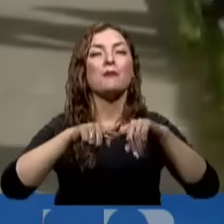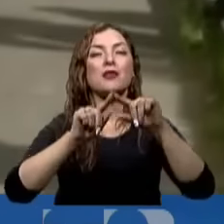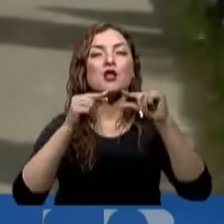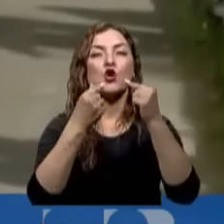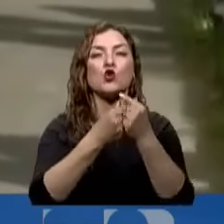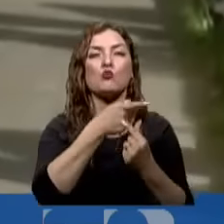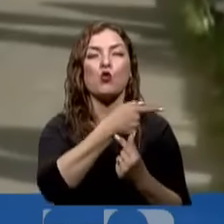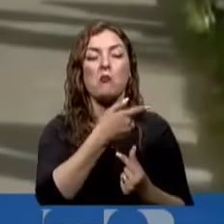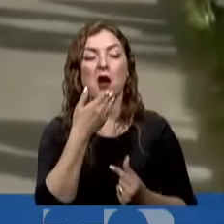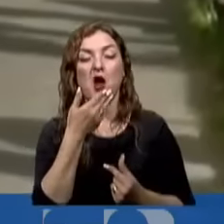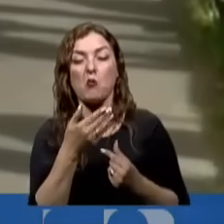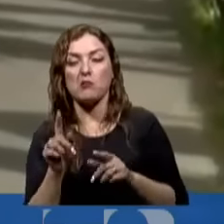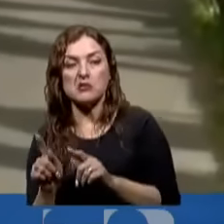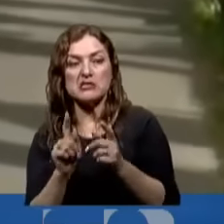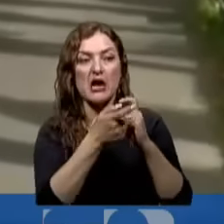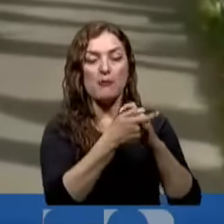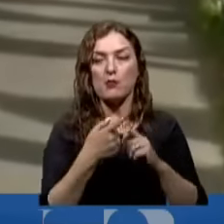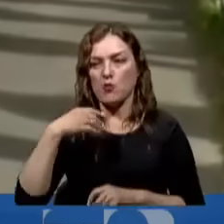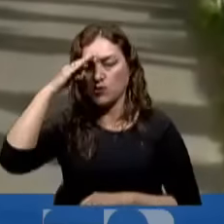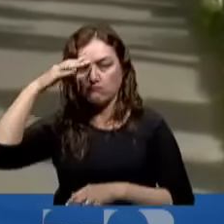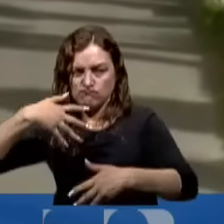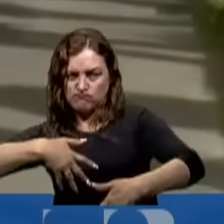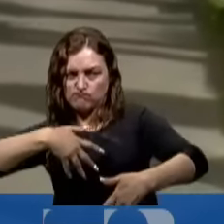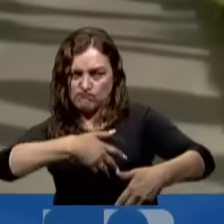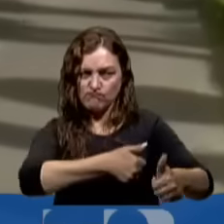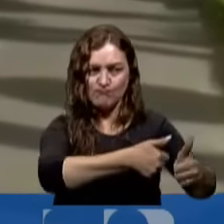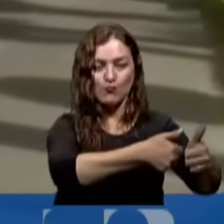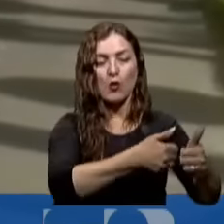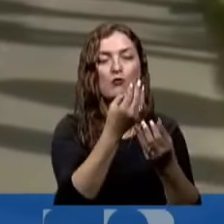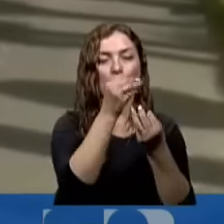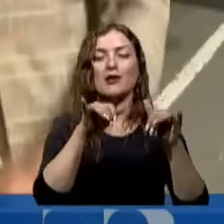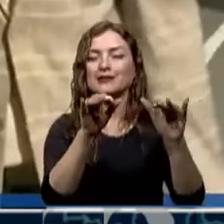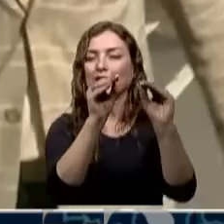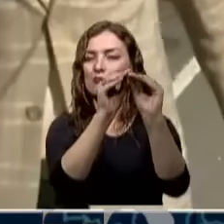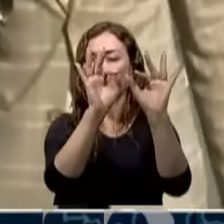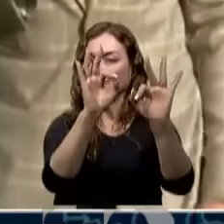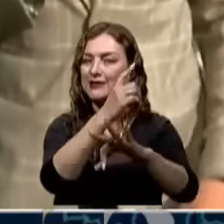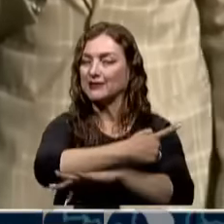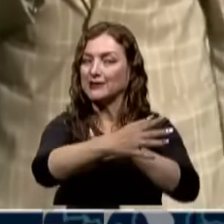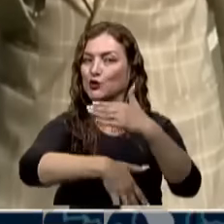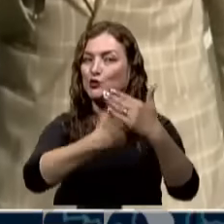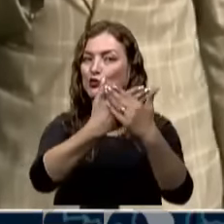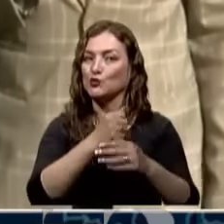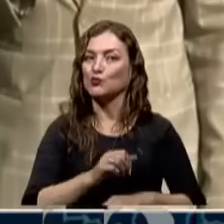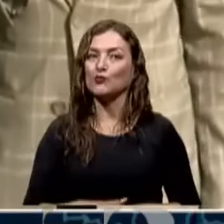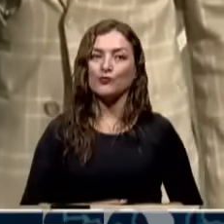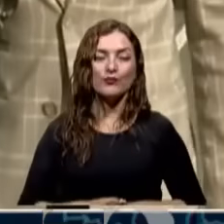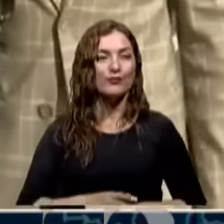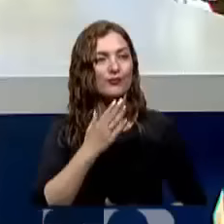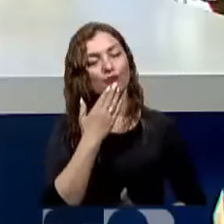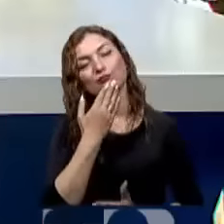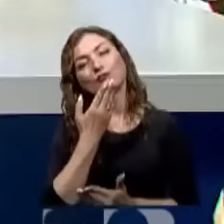bandas criminales. Con esta información yo regreso a estudios, chicas, ustedes con más amigos, un excelente día para todos. Gracias, Paul.